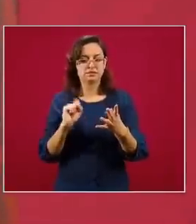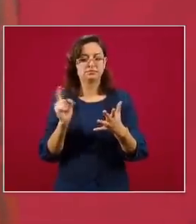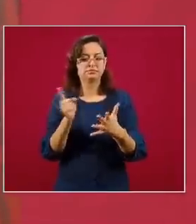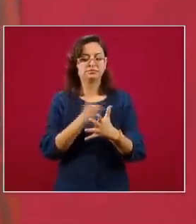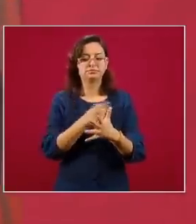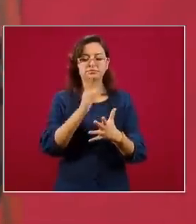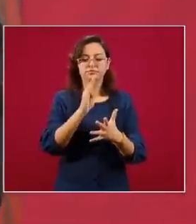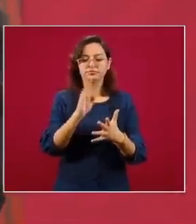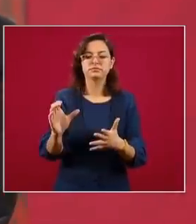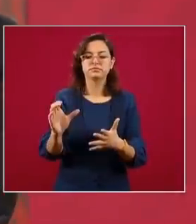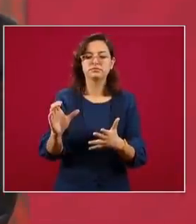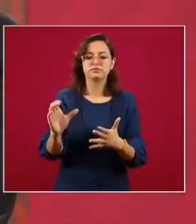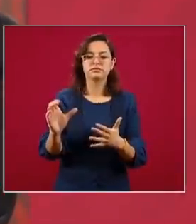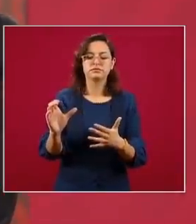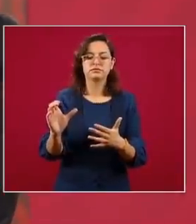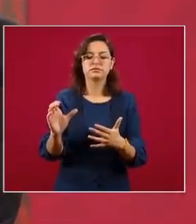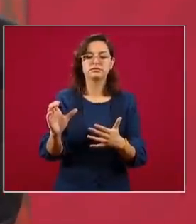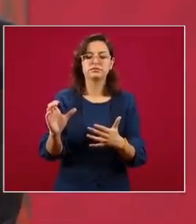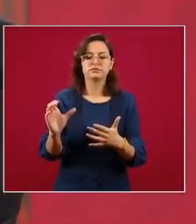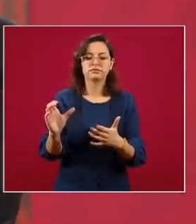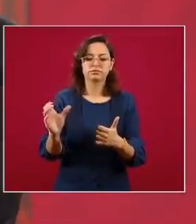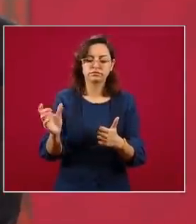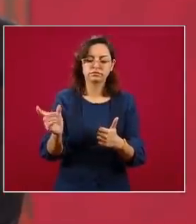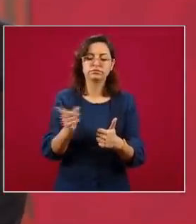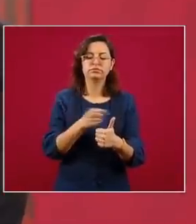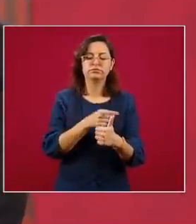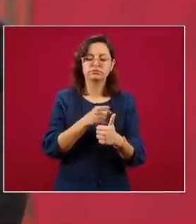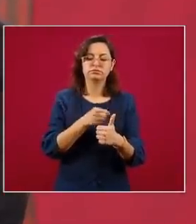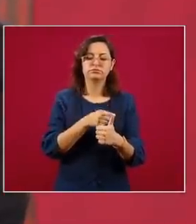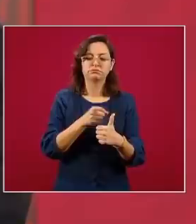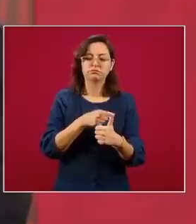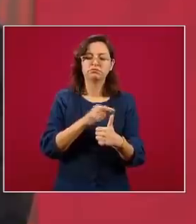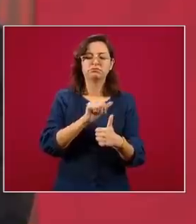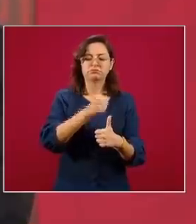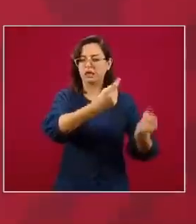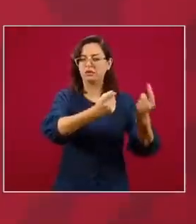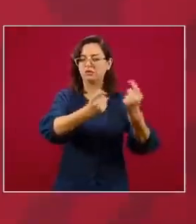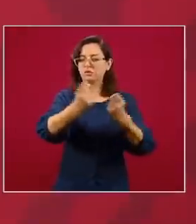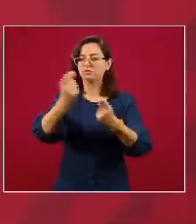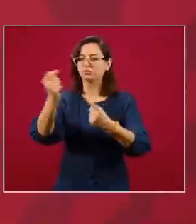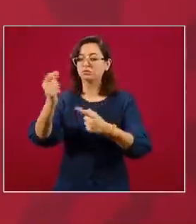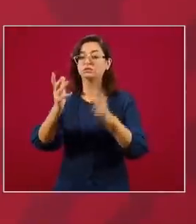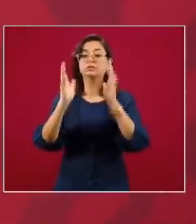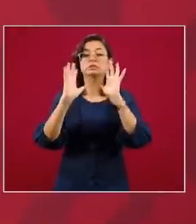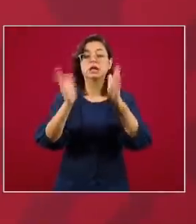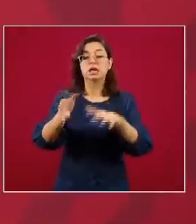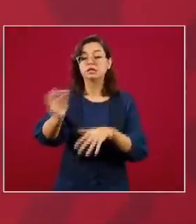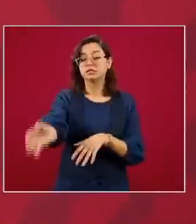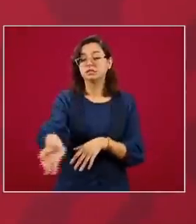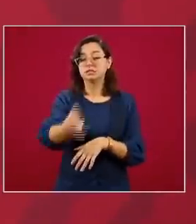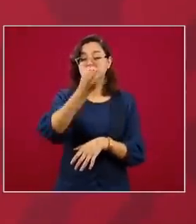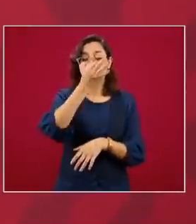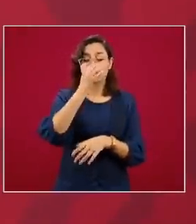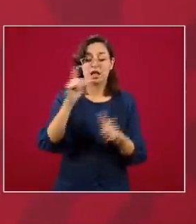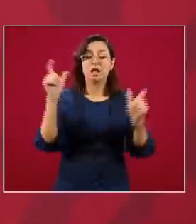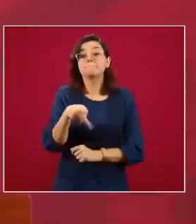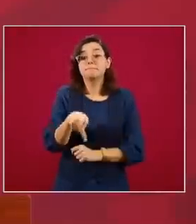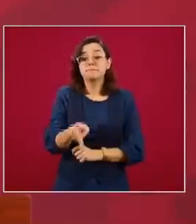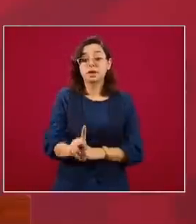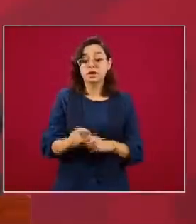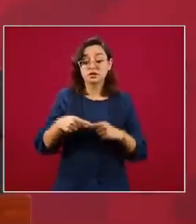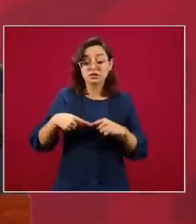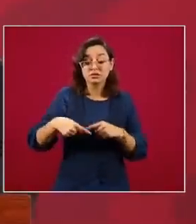Baja California, también en algunos otros estados. Pero en estos